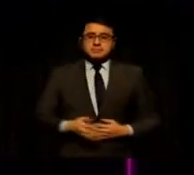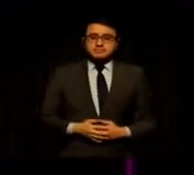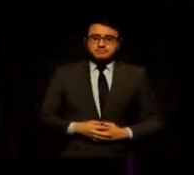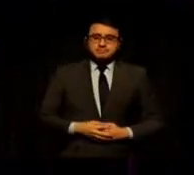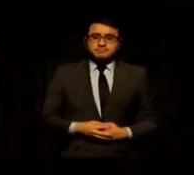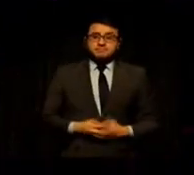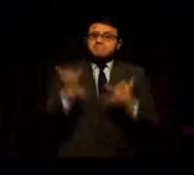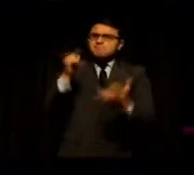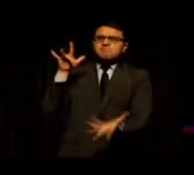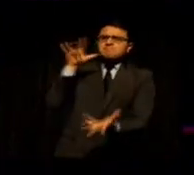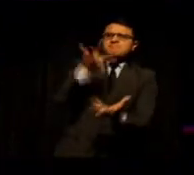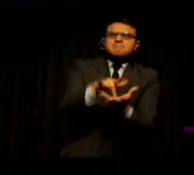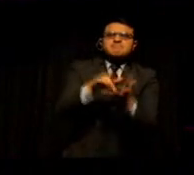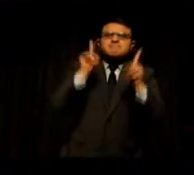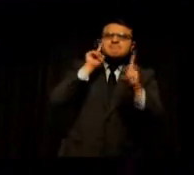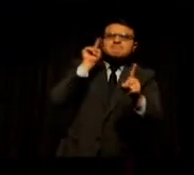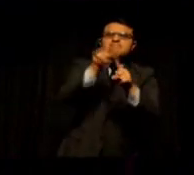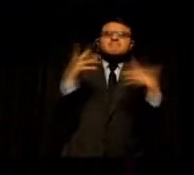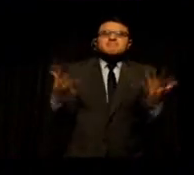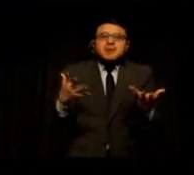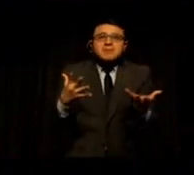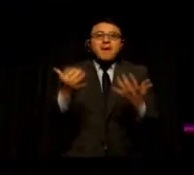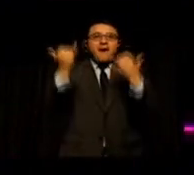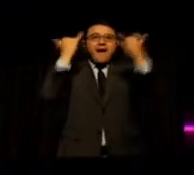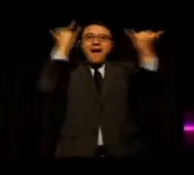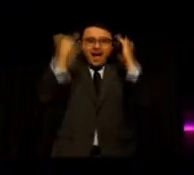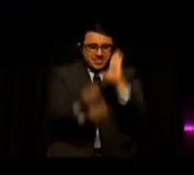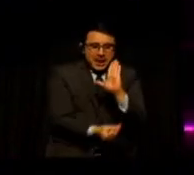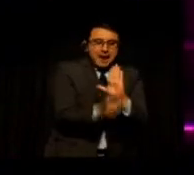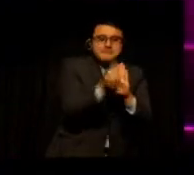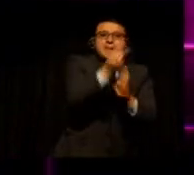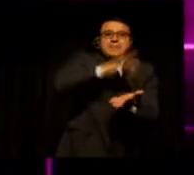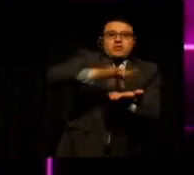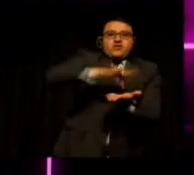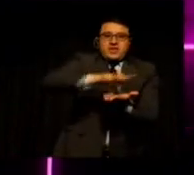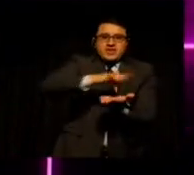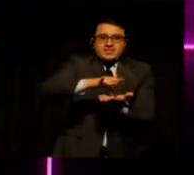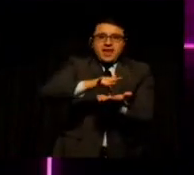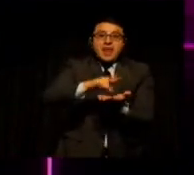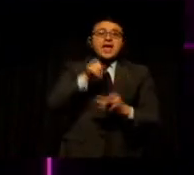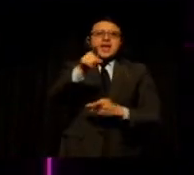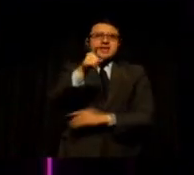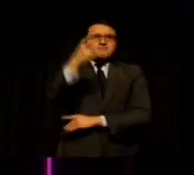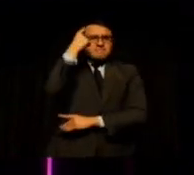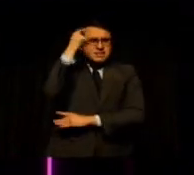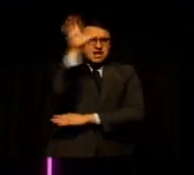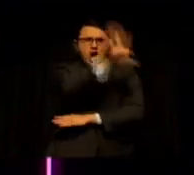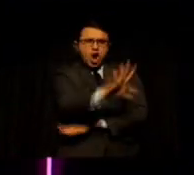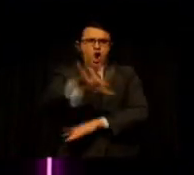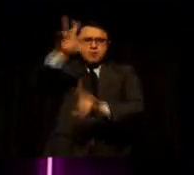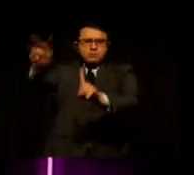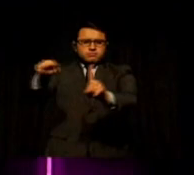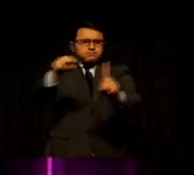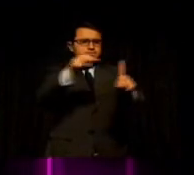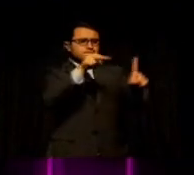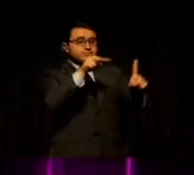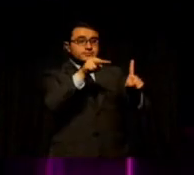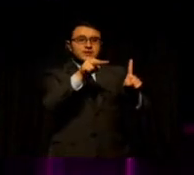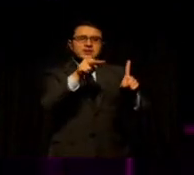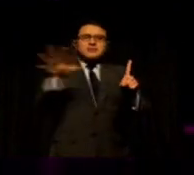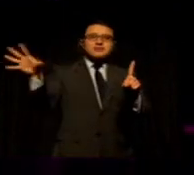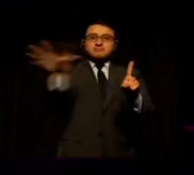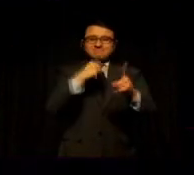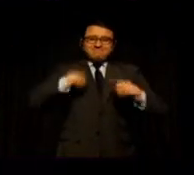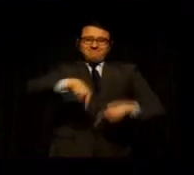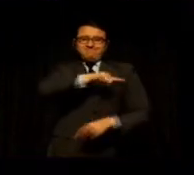hoy estamos para hablar de emprendimiento digital y hoy estamos para hablar de una visión del país y la visión del país